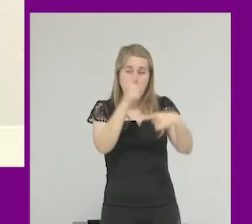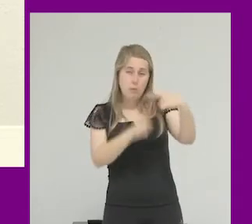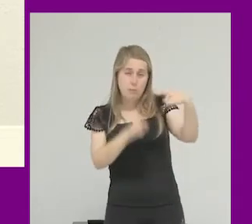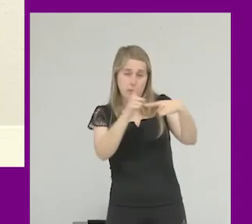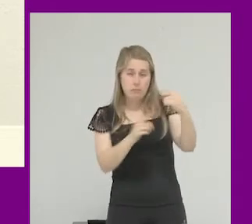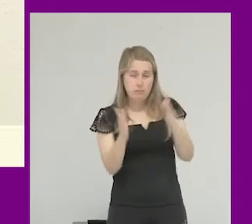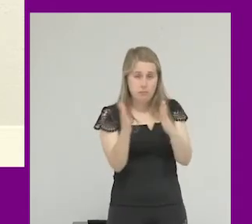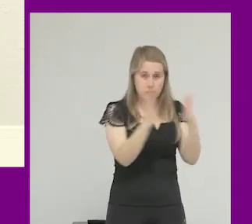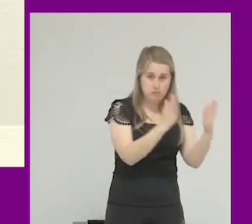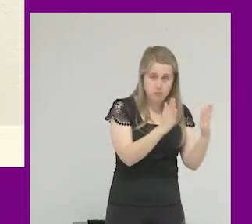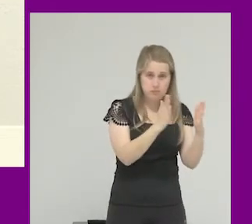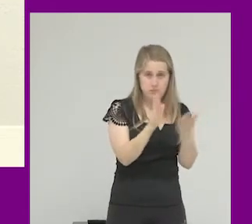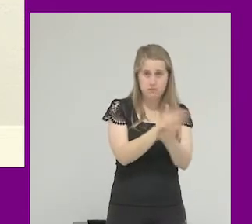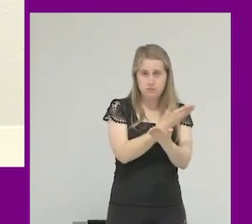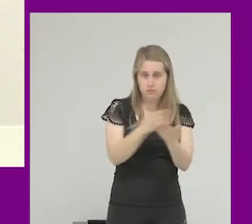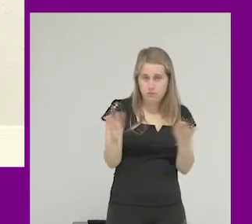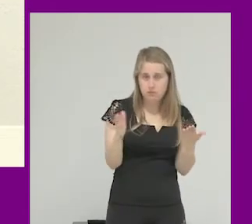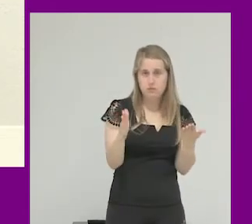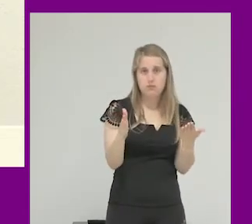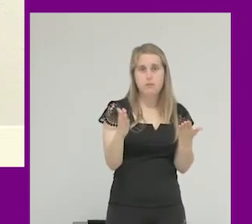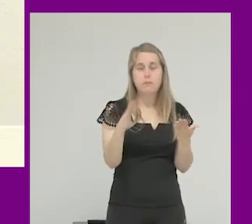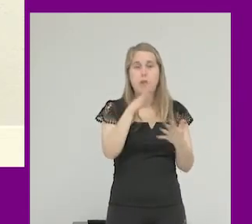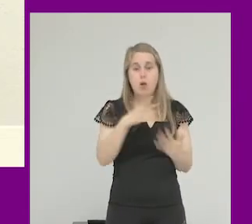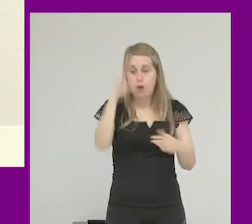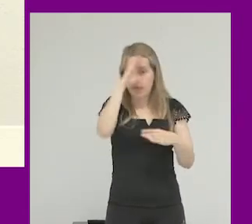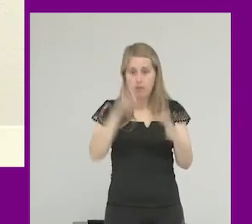ciencia que se está desarrollando,